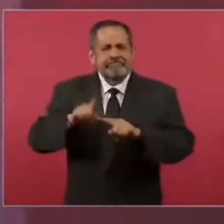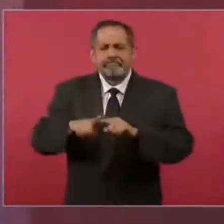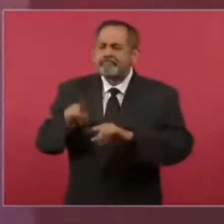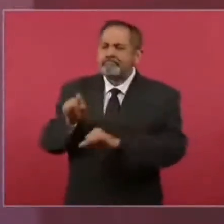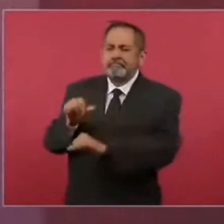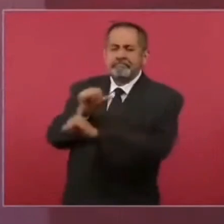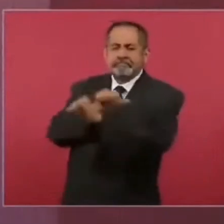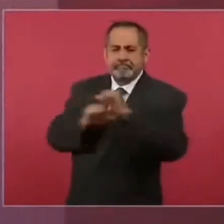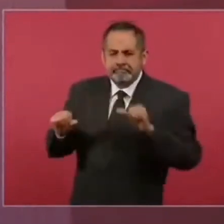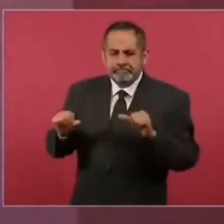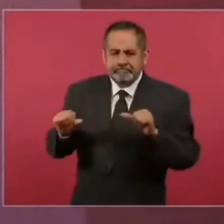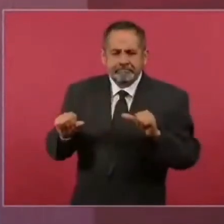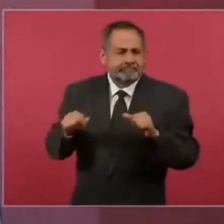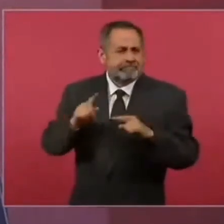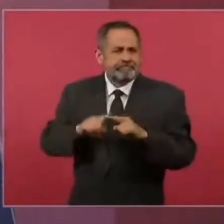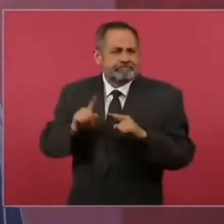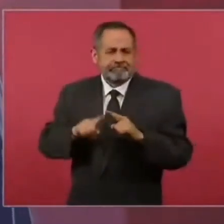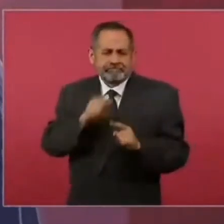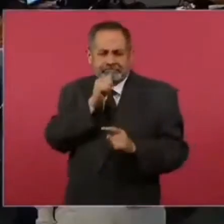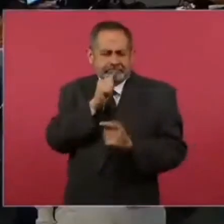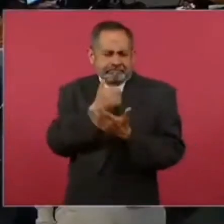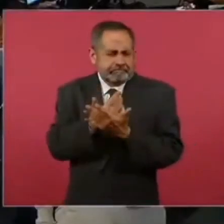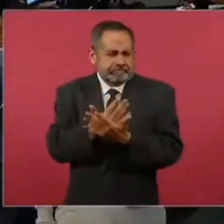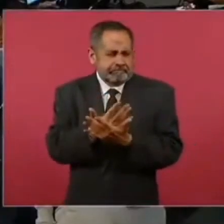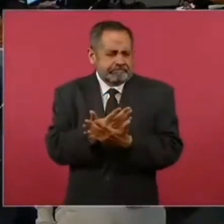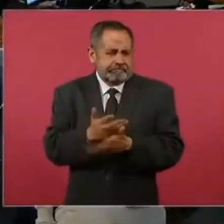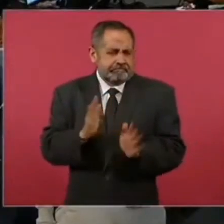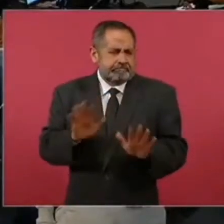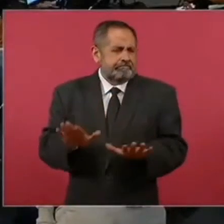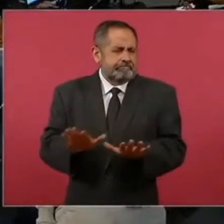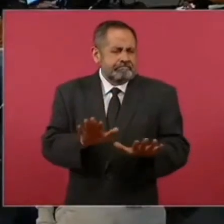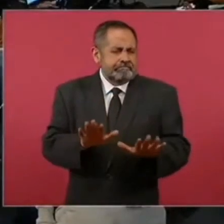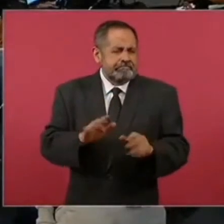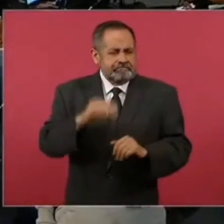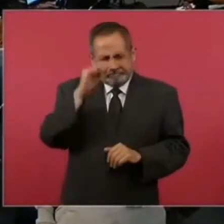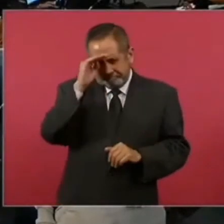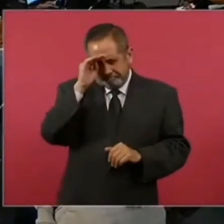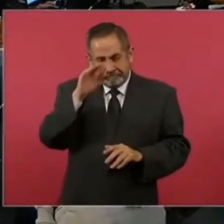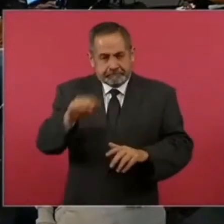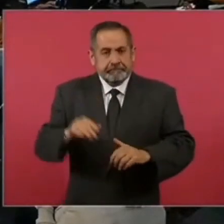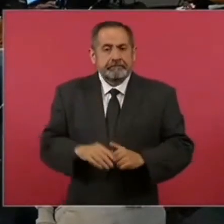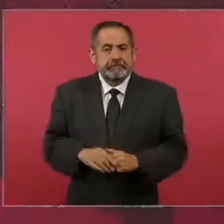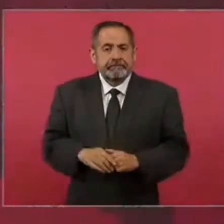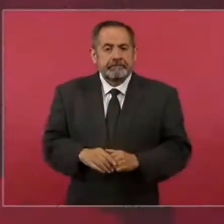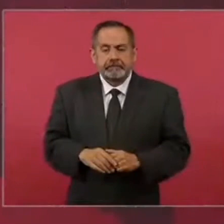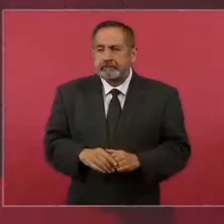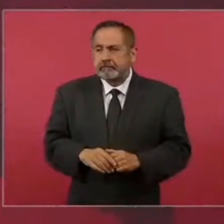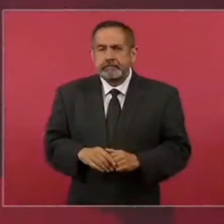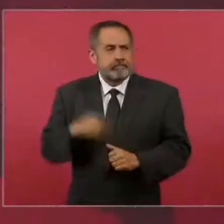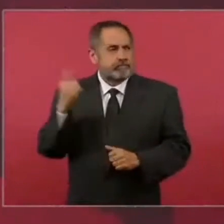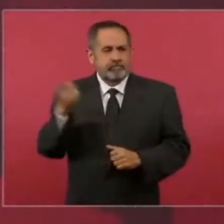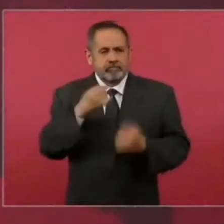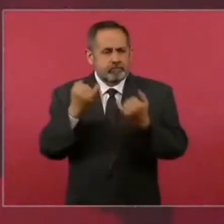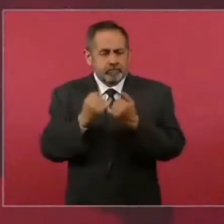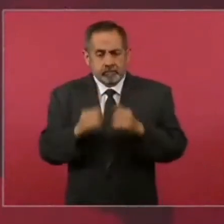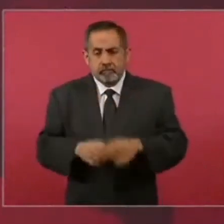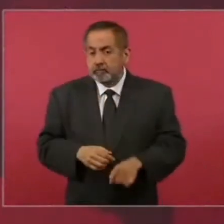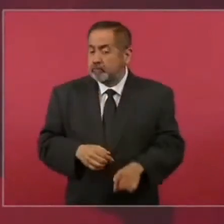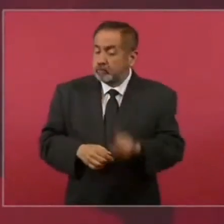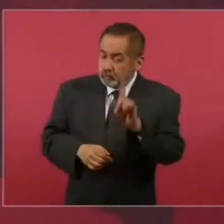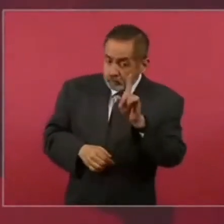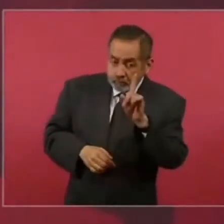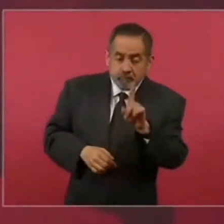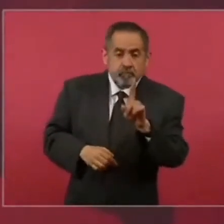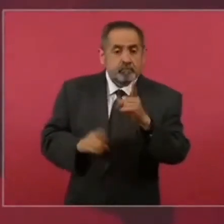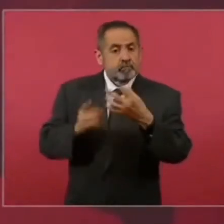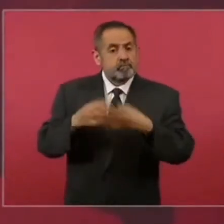quién puede sustituirlo, y así en todos los casos. Es muy